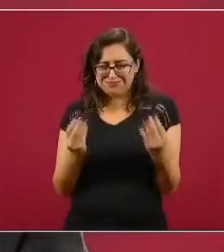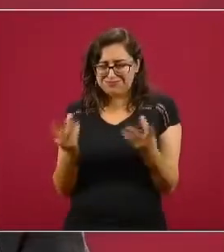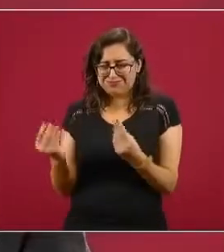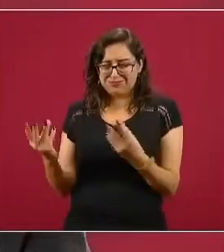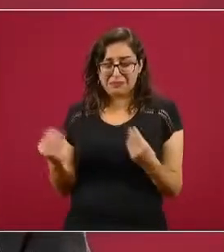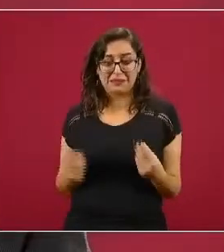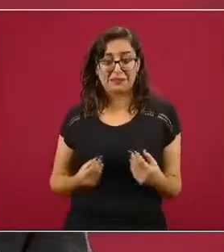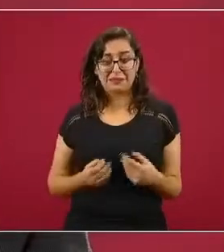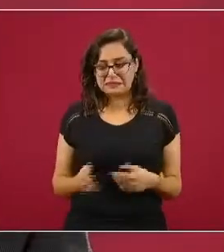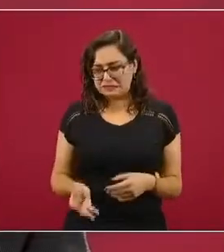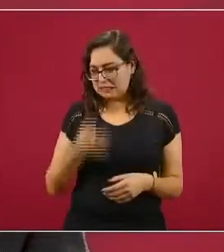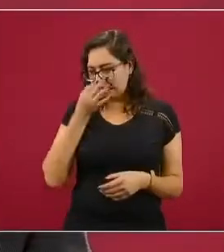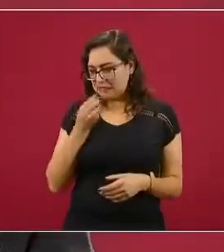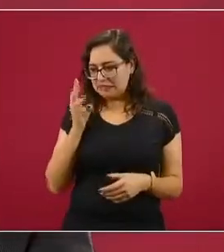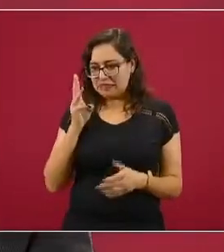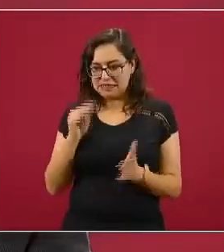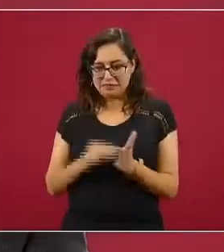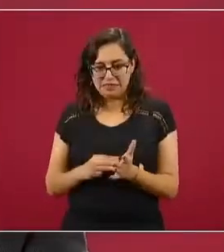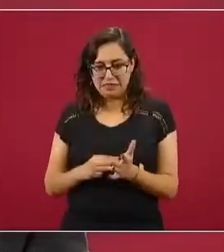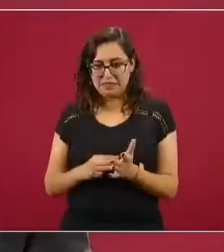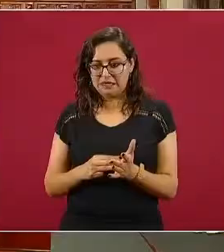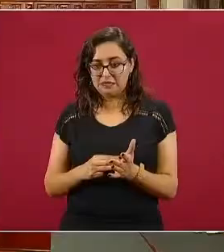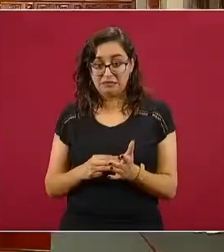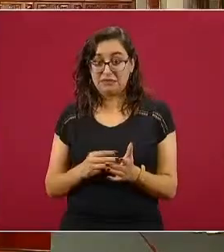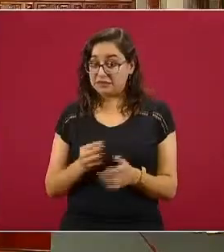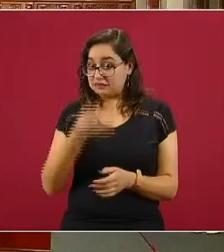casi 3.000 o 2.800 y